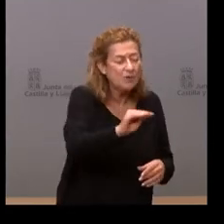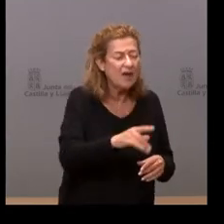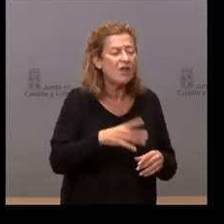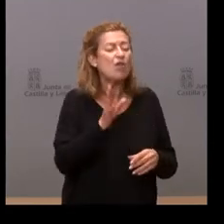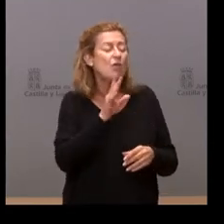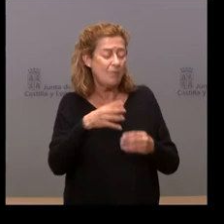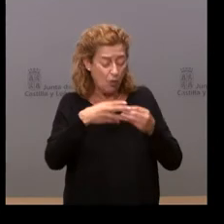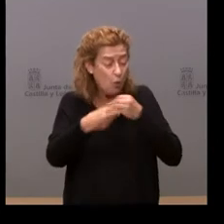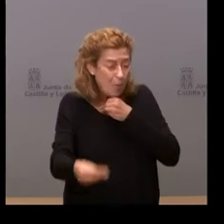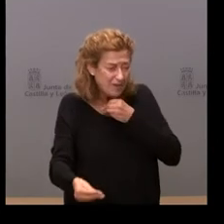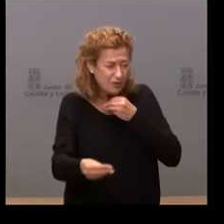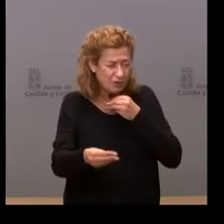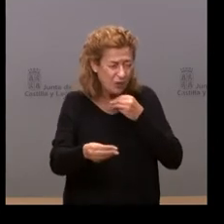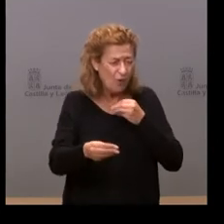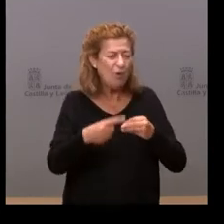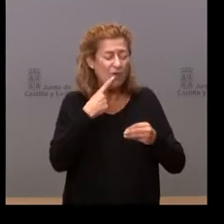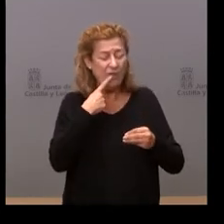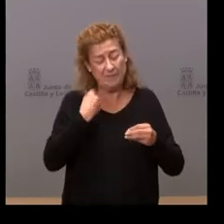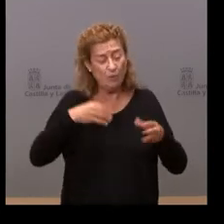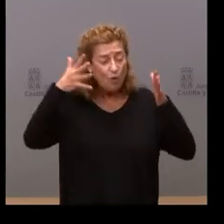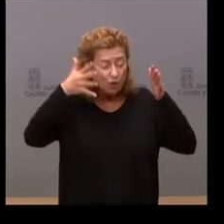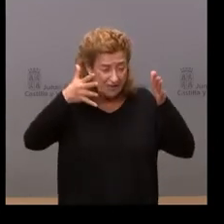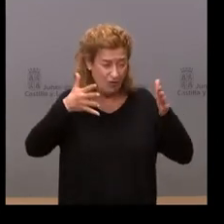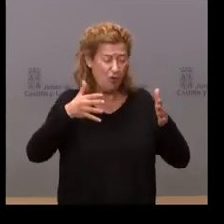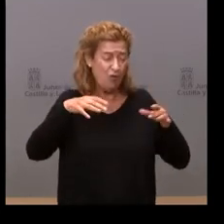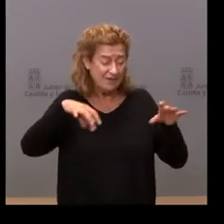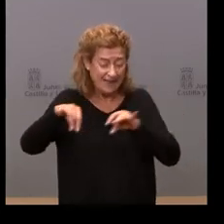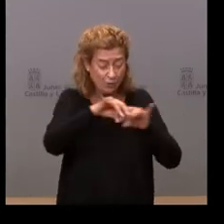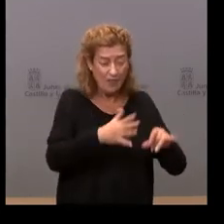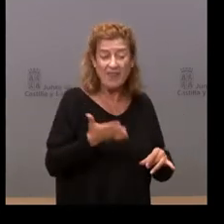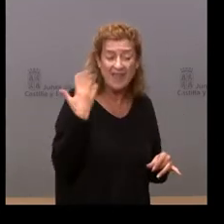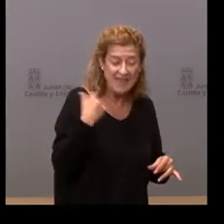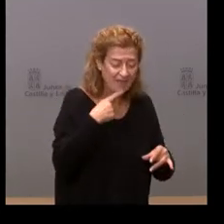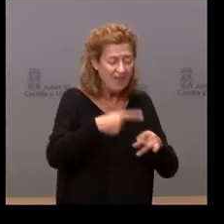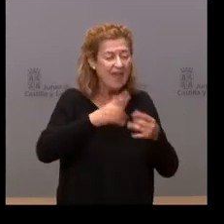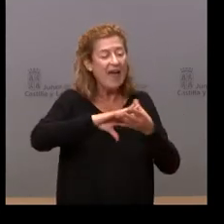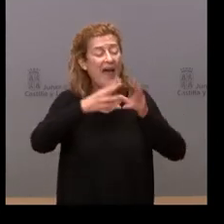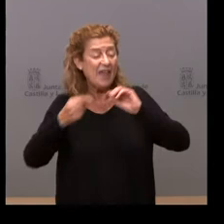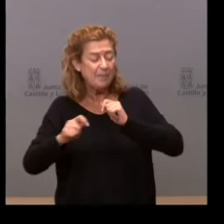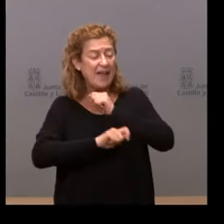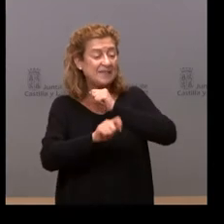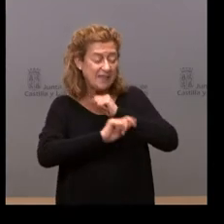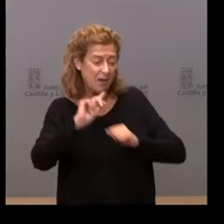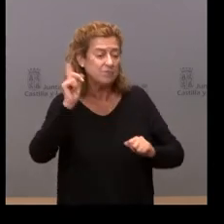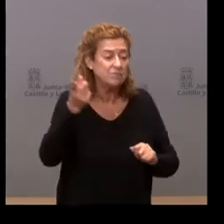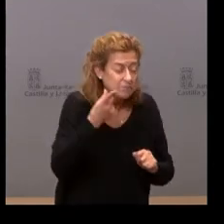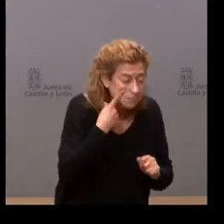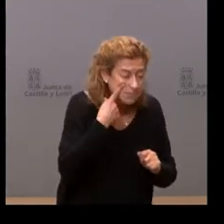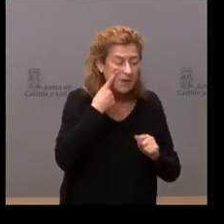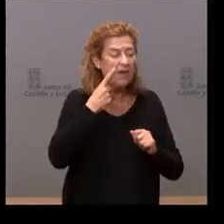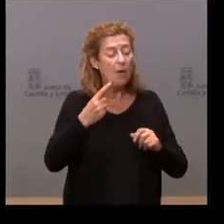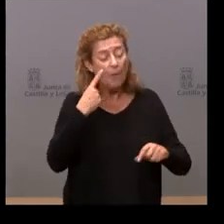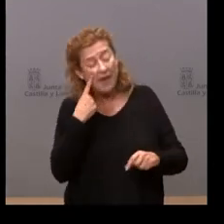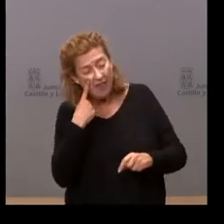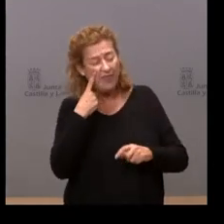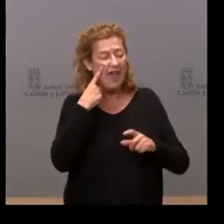documento que sale del consejo interterritorial de ayer en el que se adapta la estrategia de detección vigilancia y control de covite en periodo